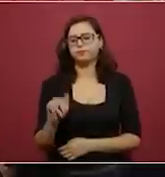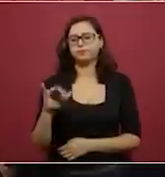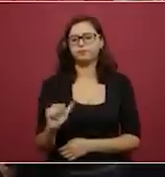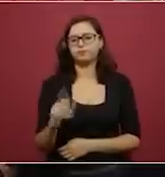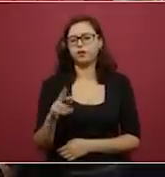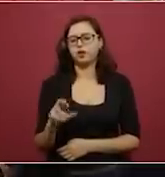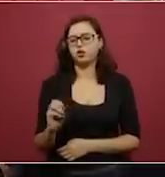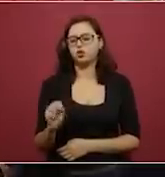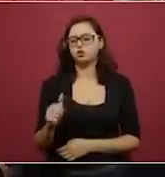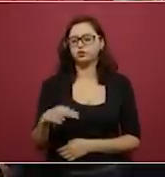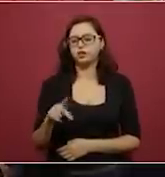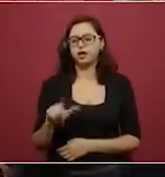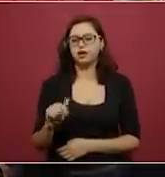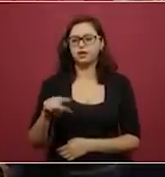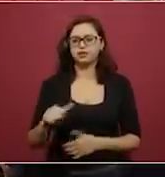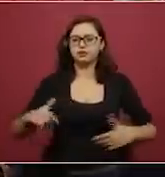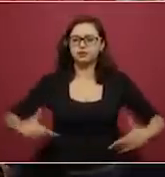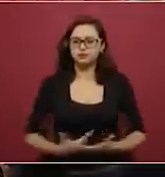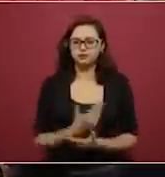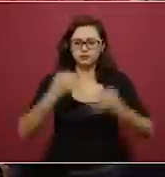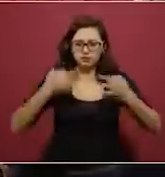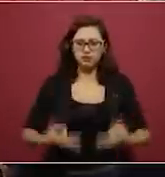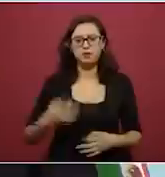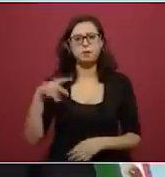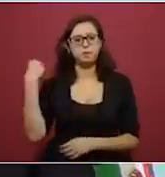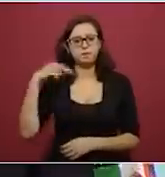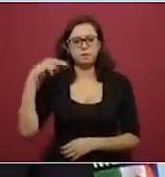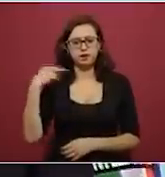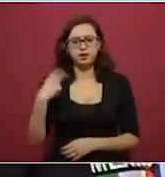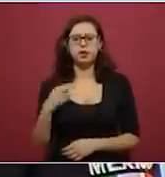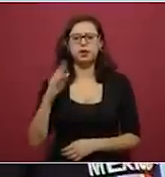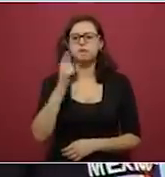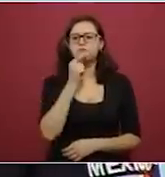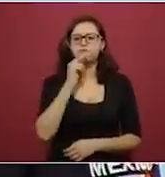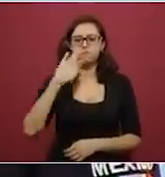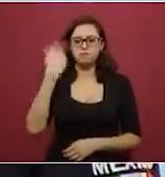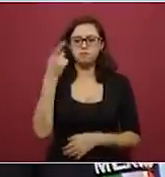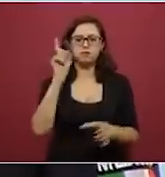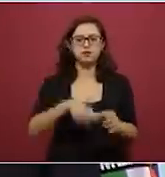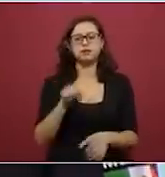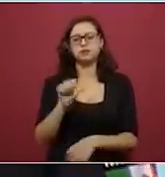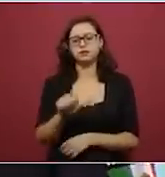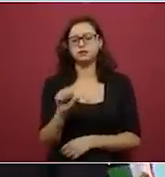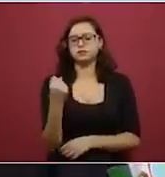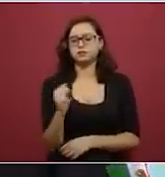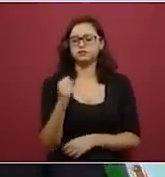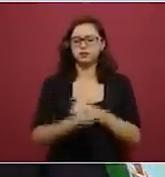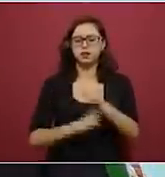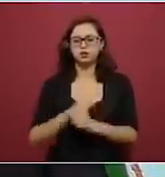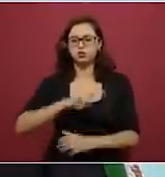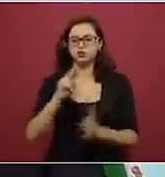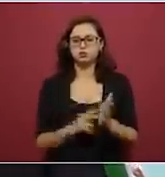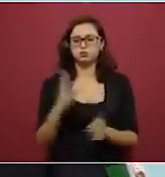mariel originaria del puerto de veracruz ingrese a la policía federal el 16 de septiembre del año 2009